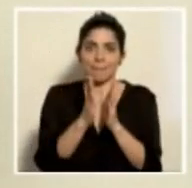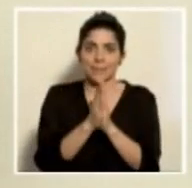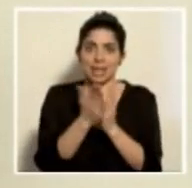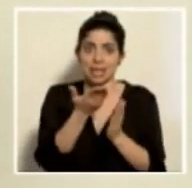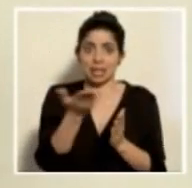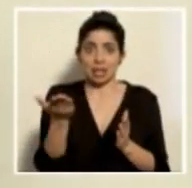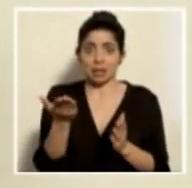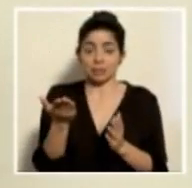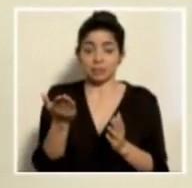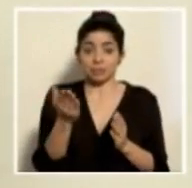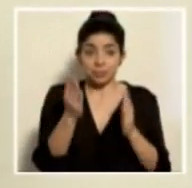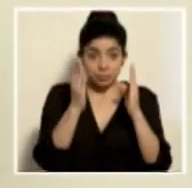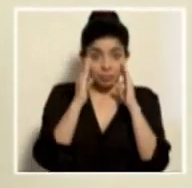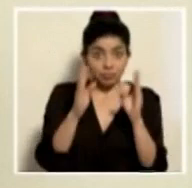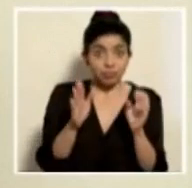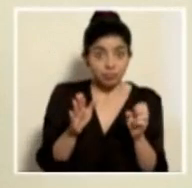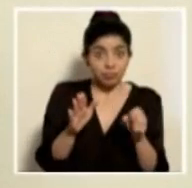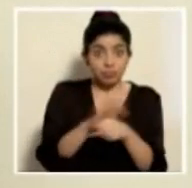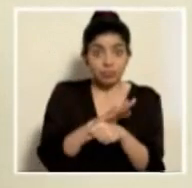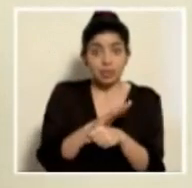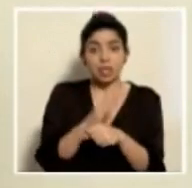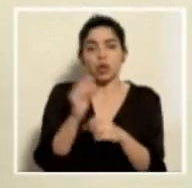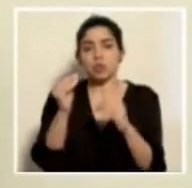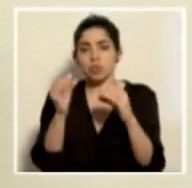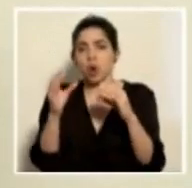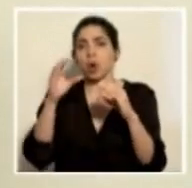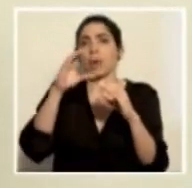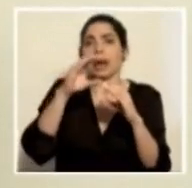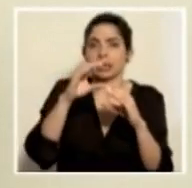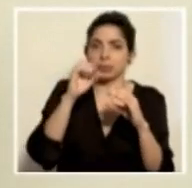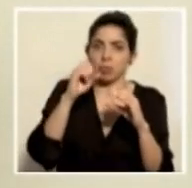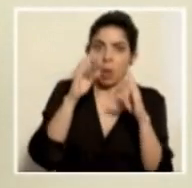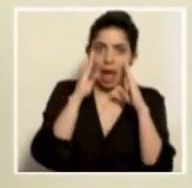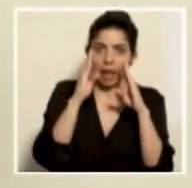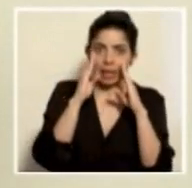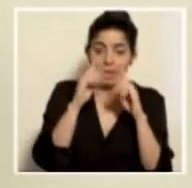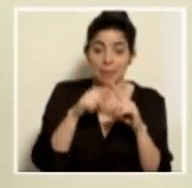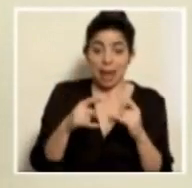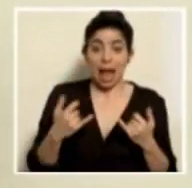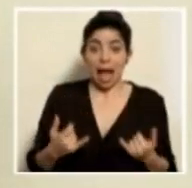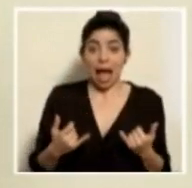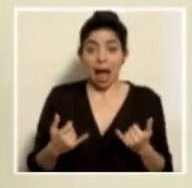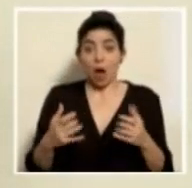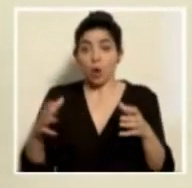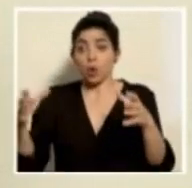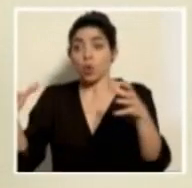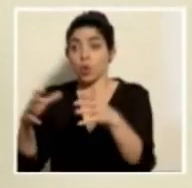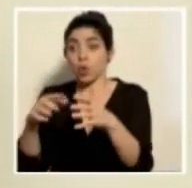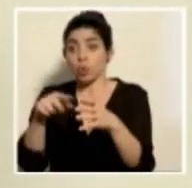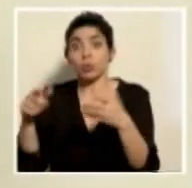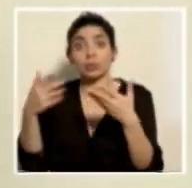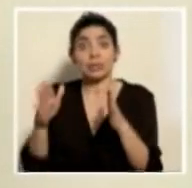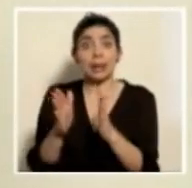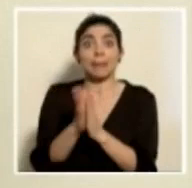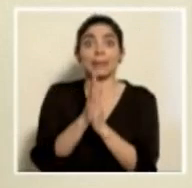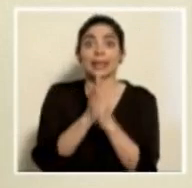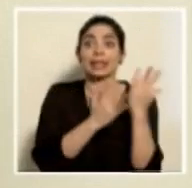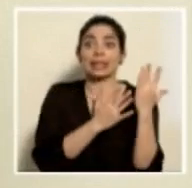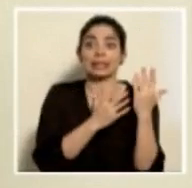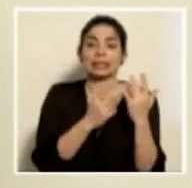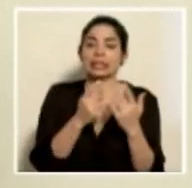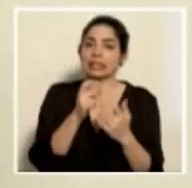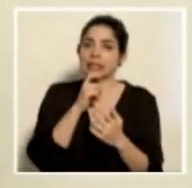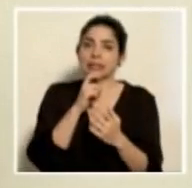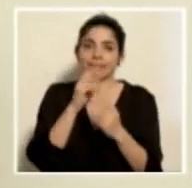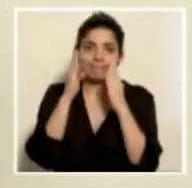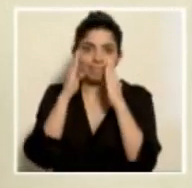Podrá cubrirse otro tanto más y a hoy, en efecto, hay una parte de quienes han solicitado que no estarían cubiertos.